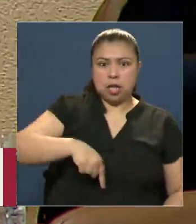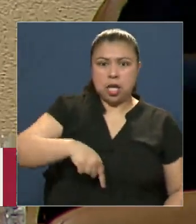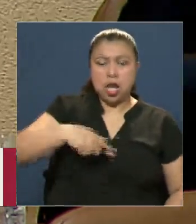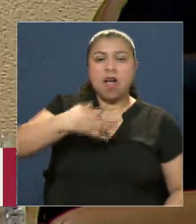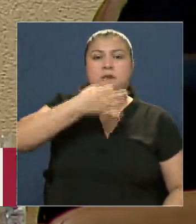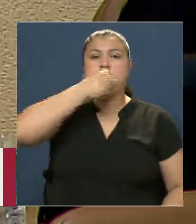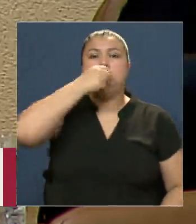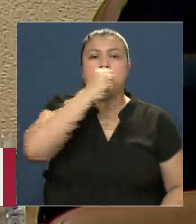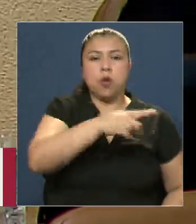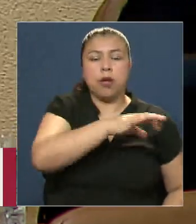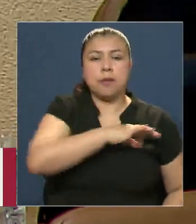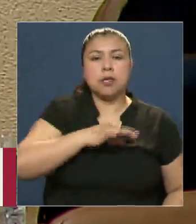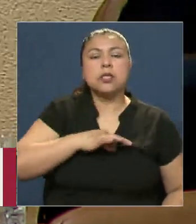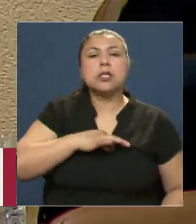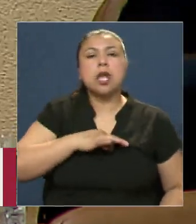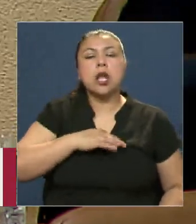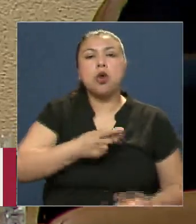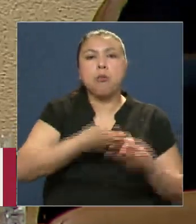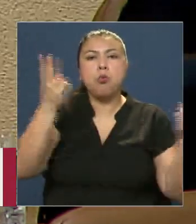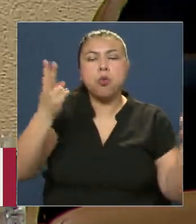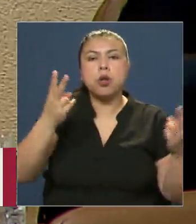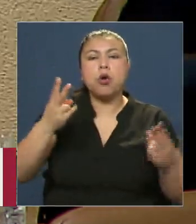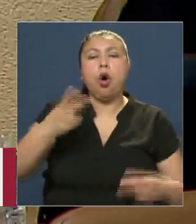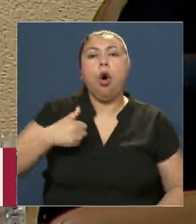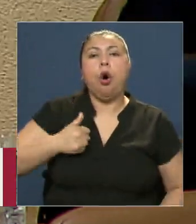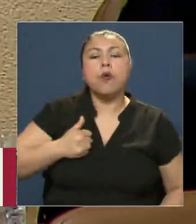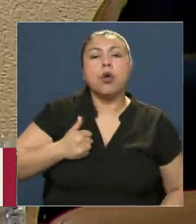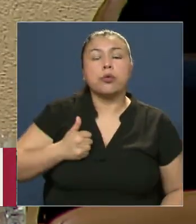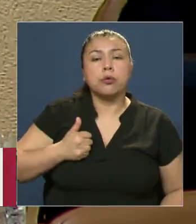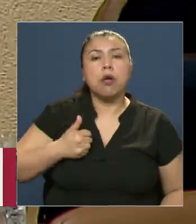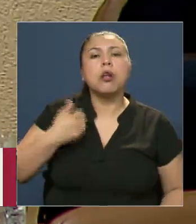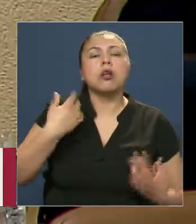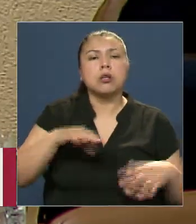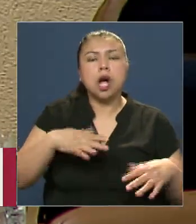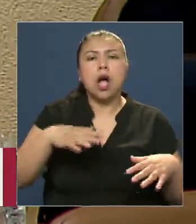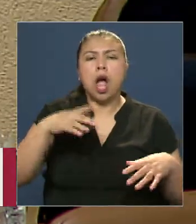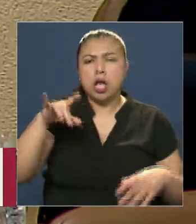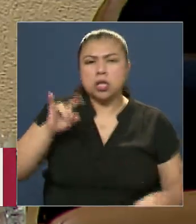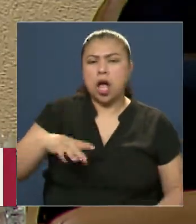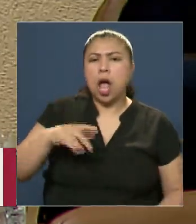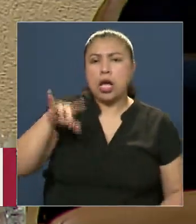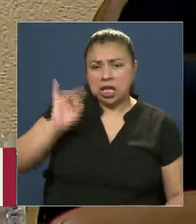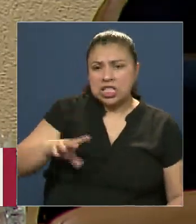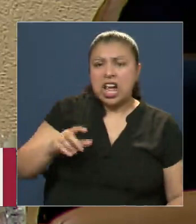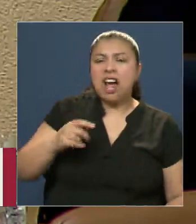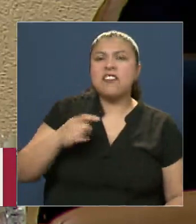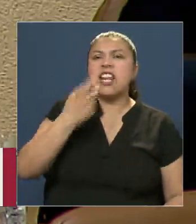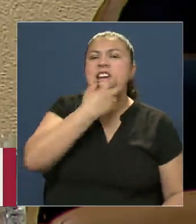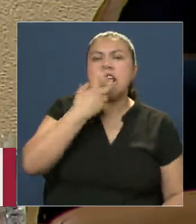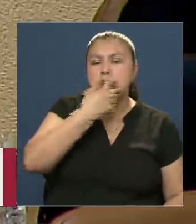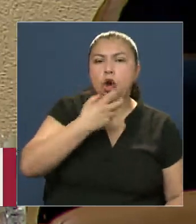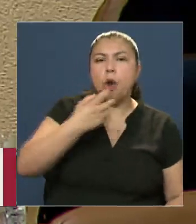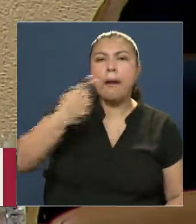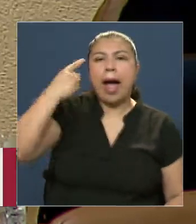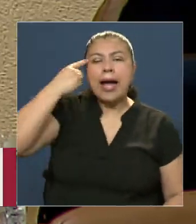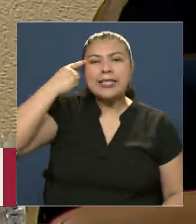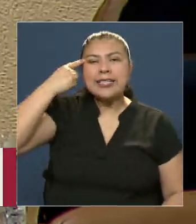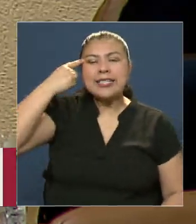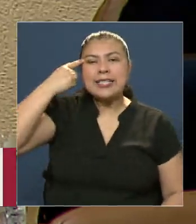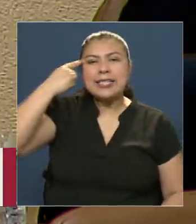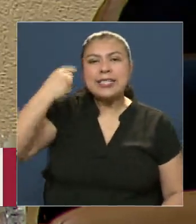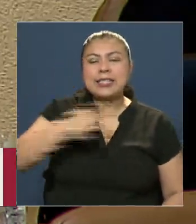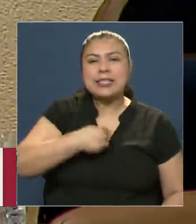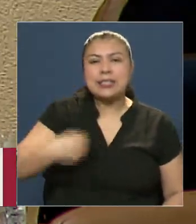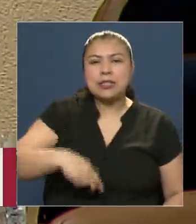Ministerio Público por oficiales de la PDI. Oficiales que incluso manejan el idioma del chino mandarín para poder conocer y